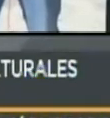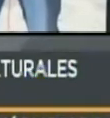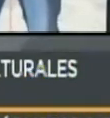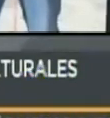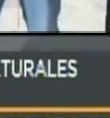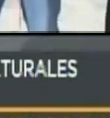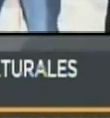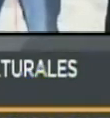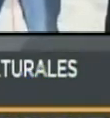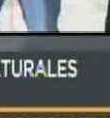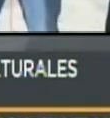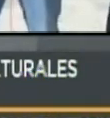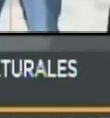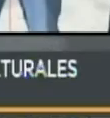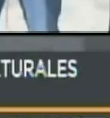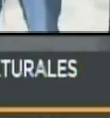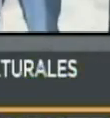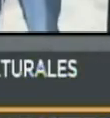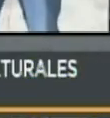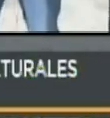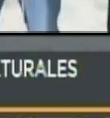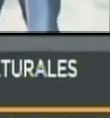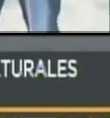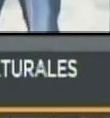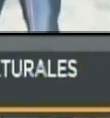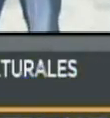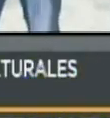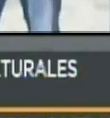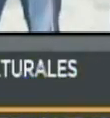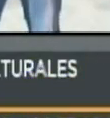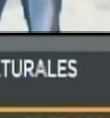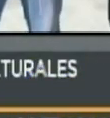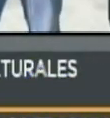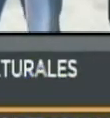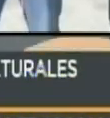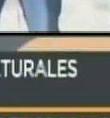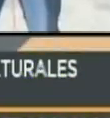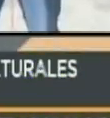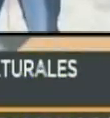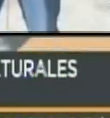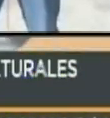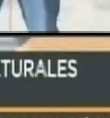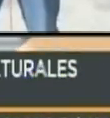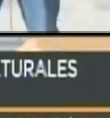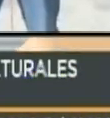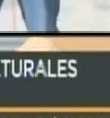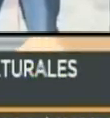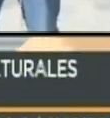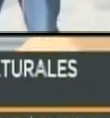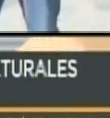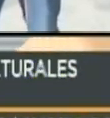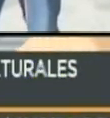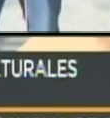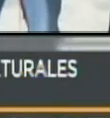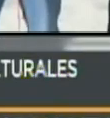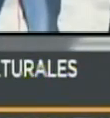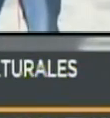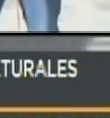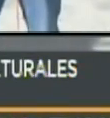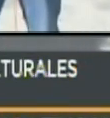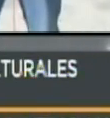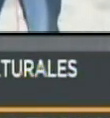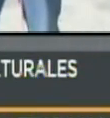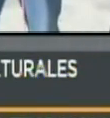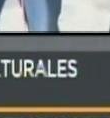a ser una potencia a nivel nacional, como nos los pide y nos los demanda nuestro comandante Chávez en el Plan de la Patria. Tenemos